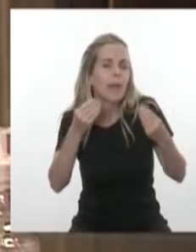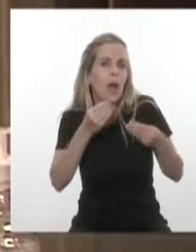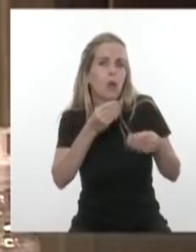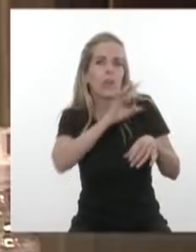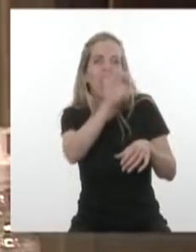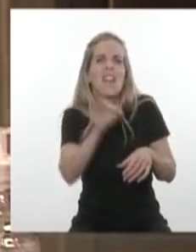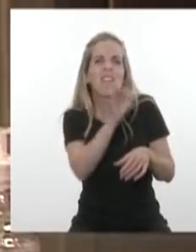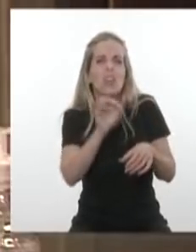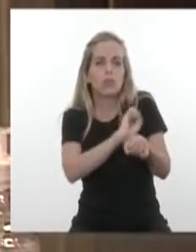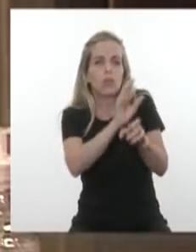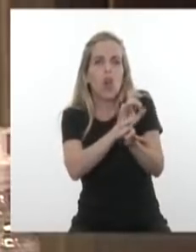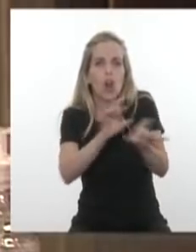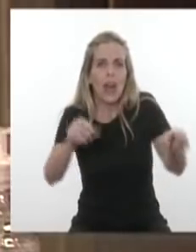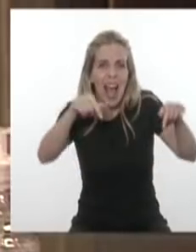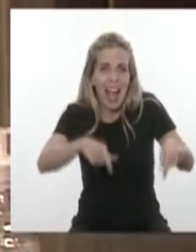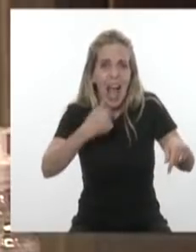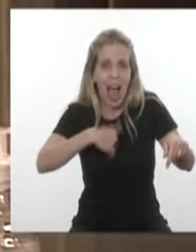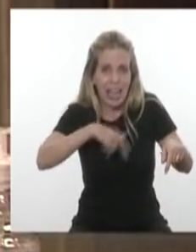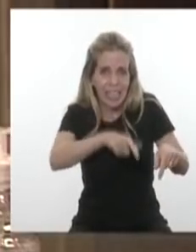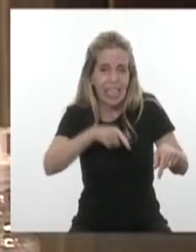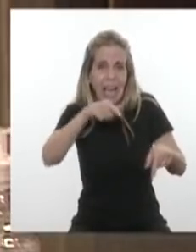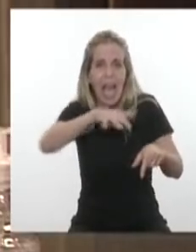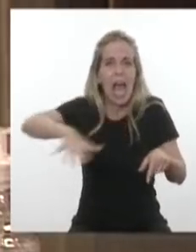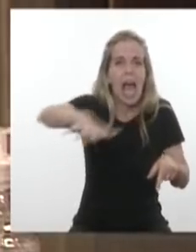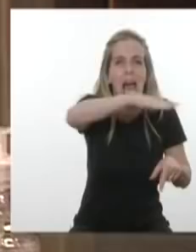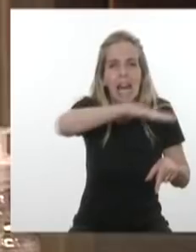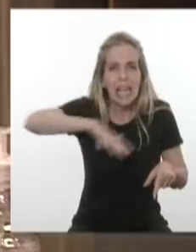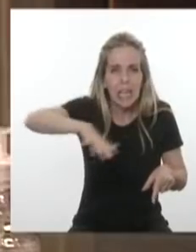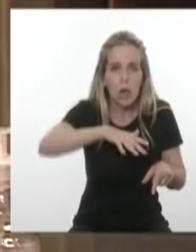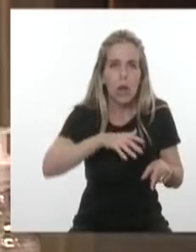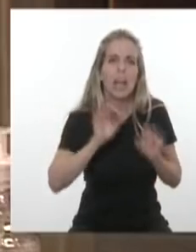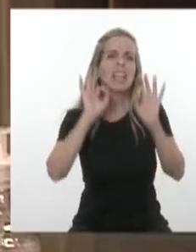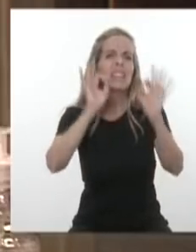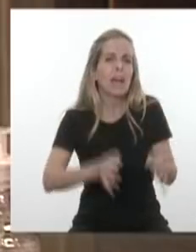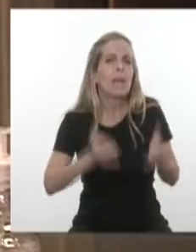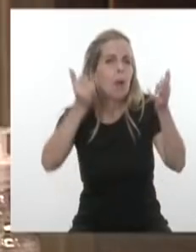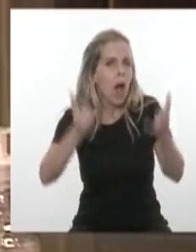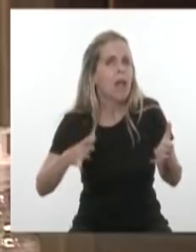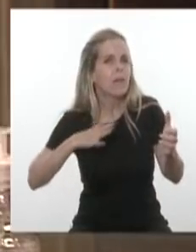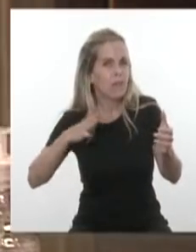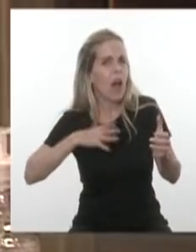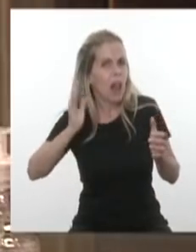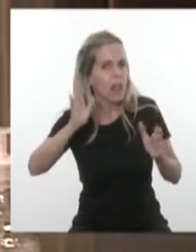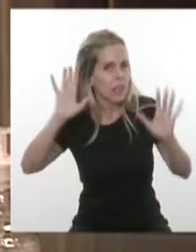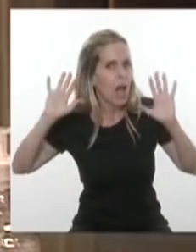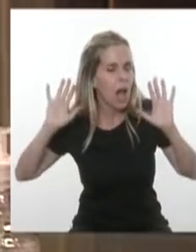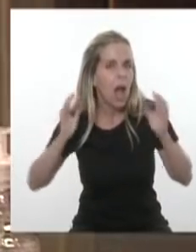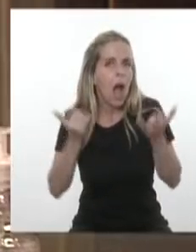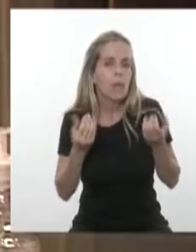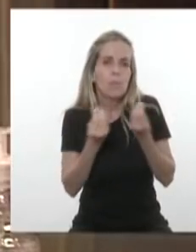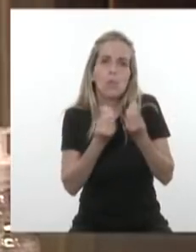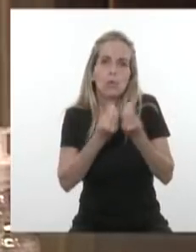lo que sucede en la región es evidente que tenemos importantes desafíos hay tres problemas muy